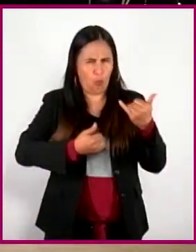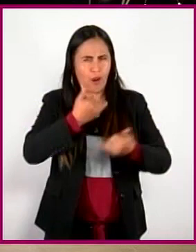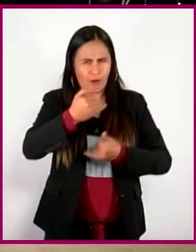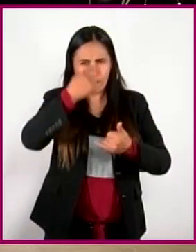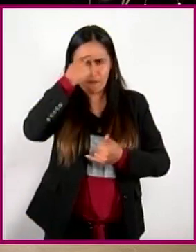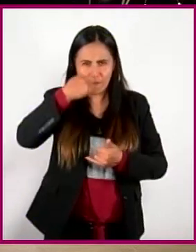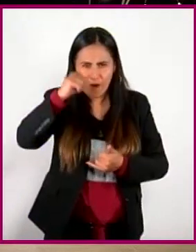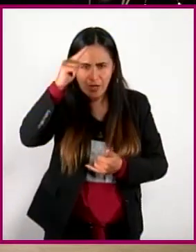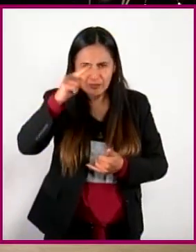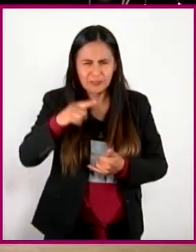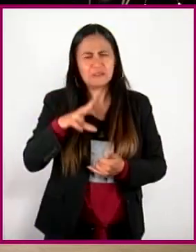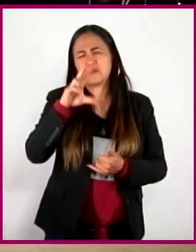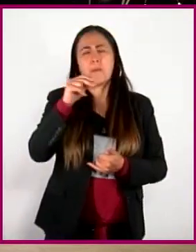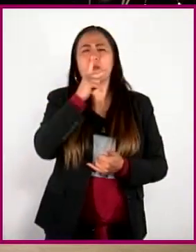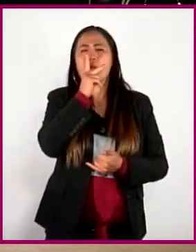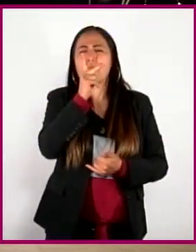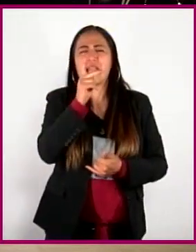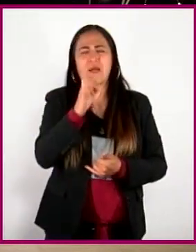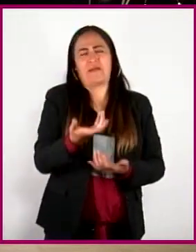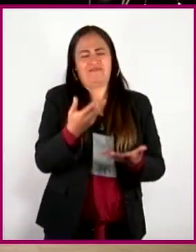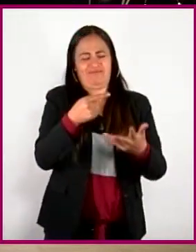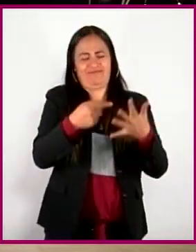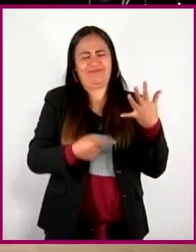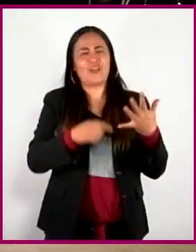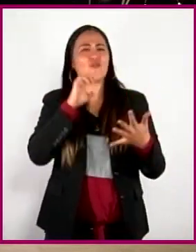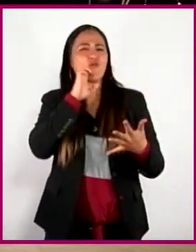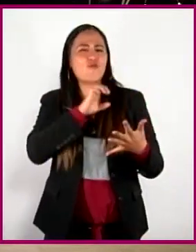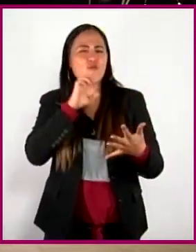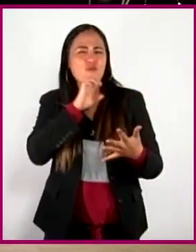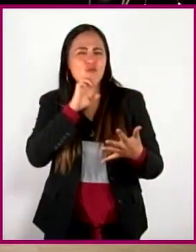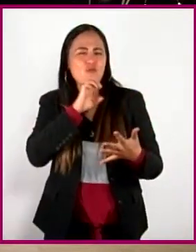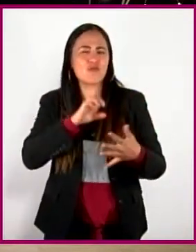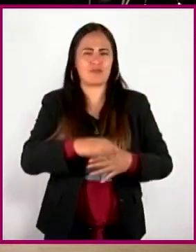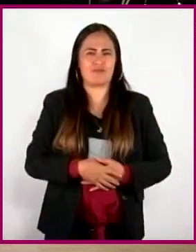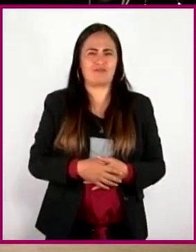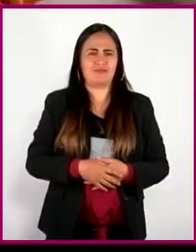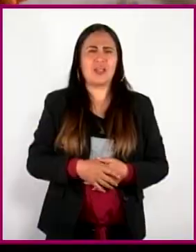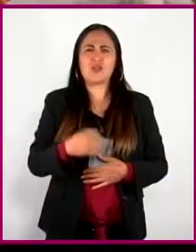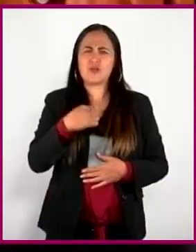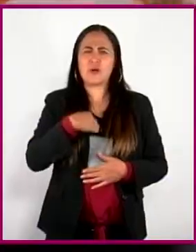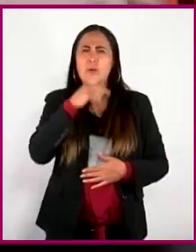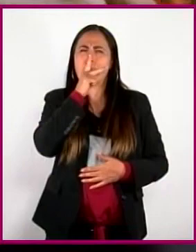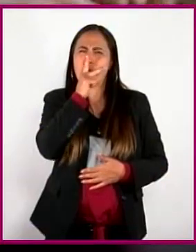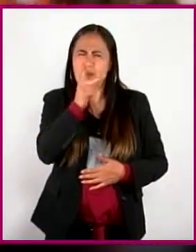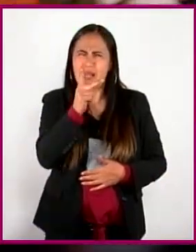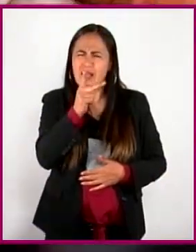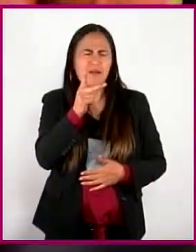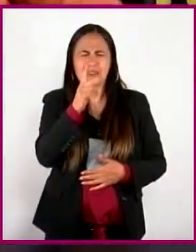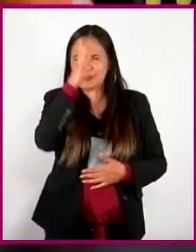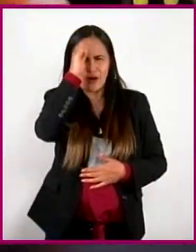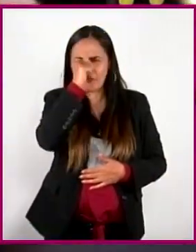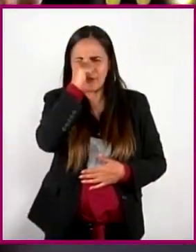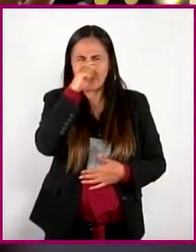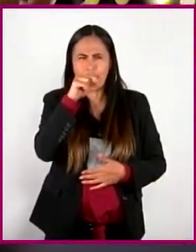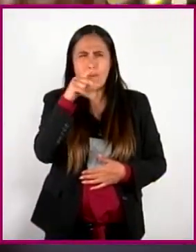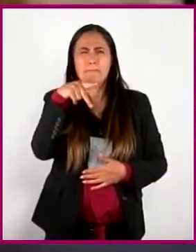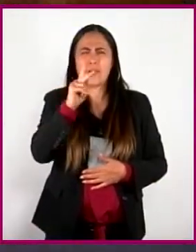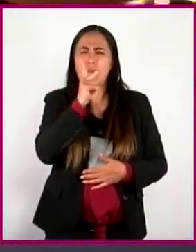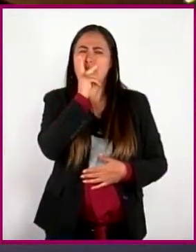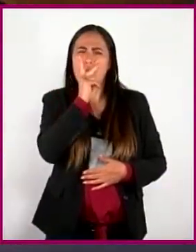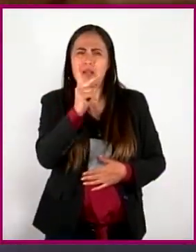pero es una linda curiosidad de las palabras, ¿no? Así es. No recordaba este tipo de palabras, pero ahora con tu juego recuerdo que se